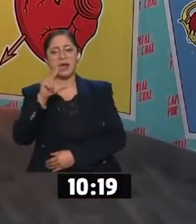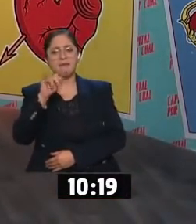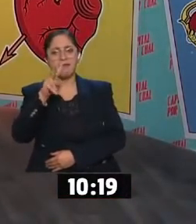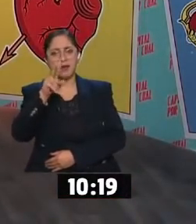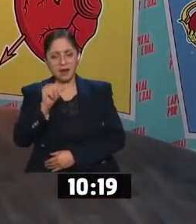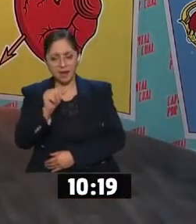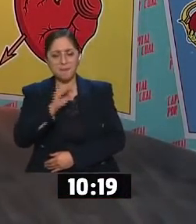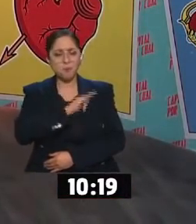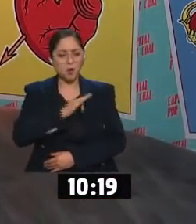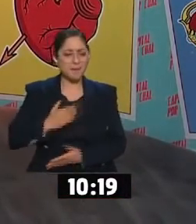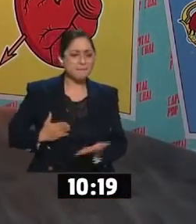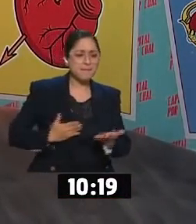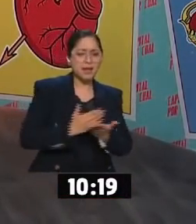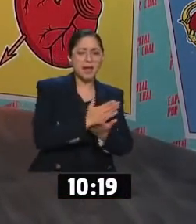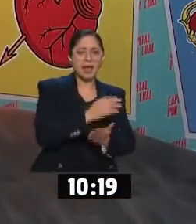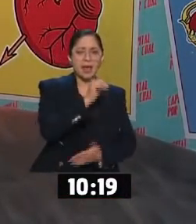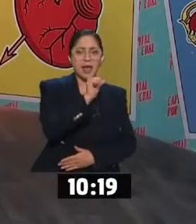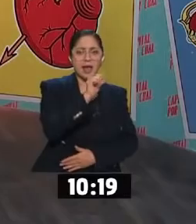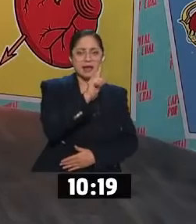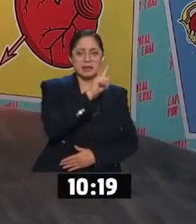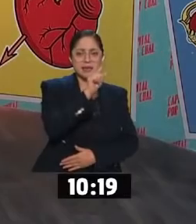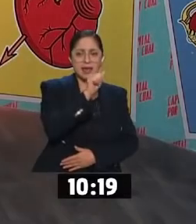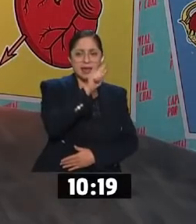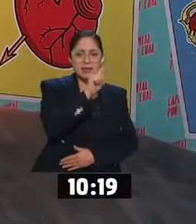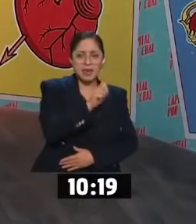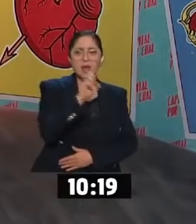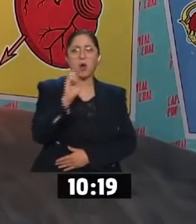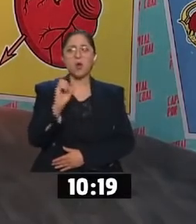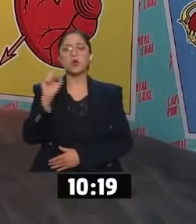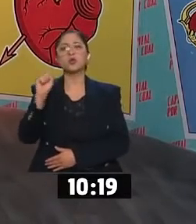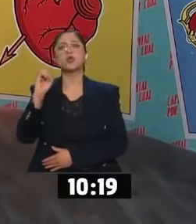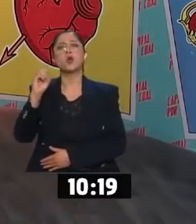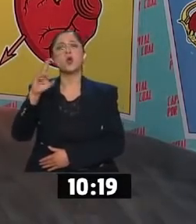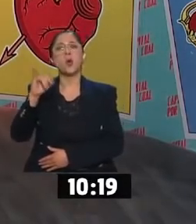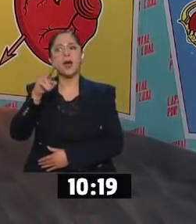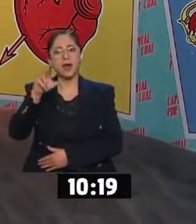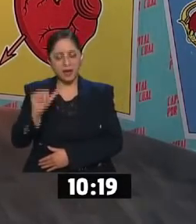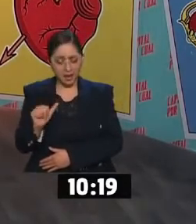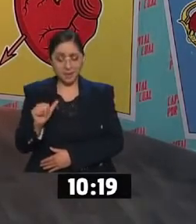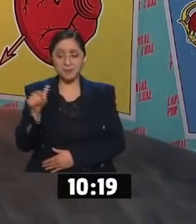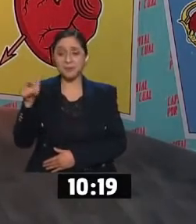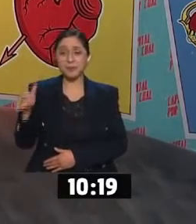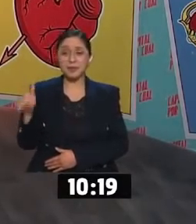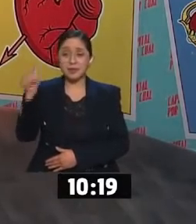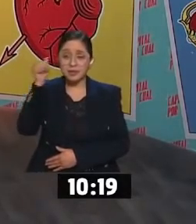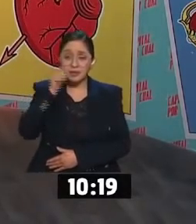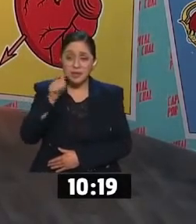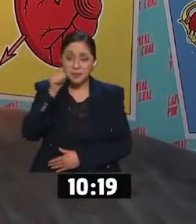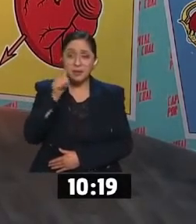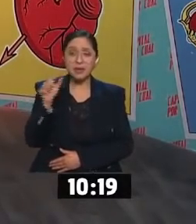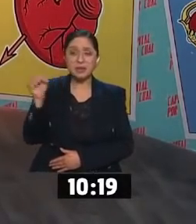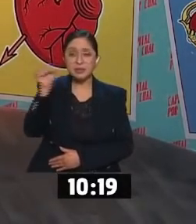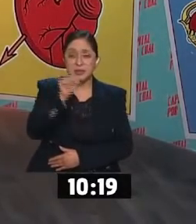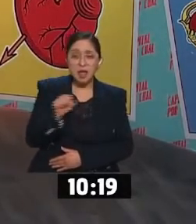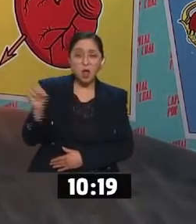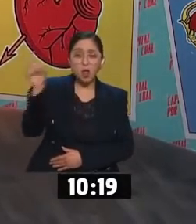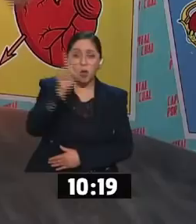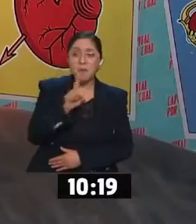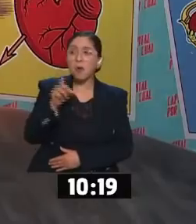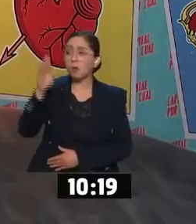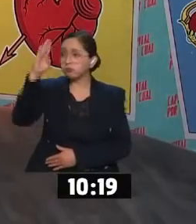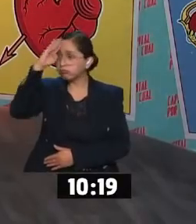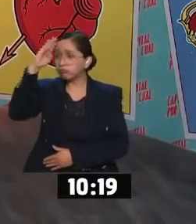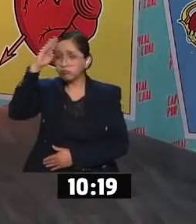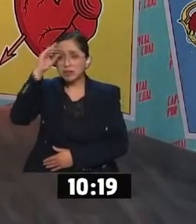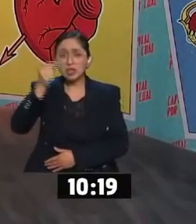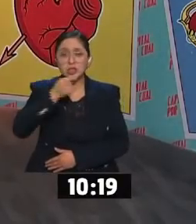allí en Sor Juan Inés de la Cruz, Trararán. Y estaba ya muy caliente los fines de semana para teatro de niños y nos cayó la